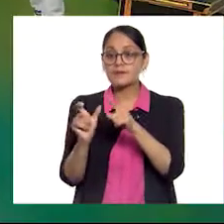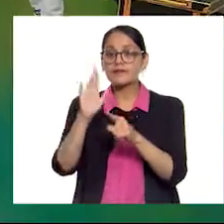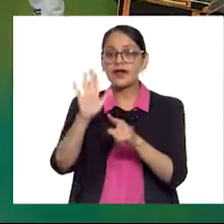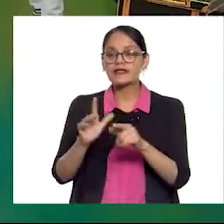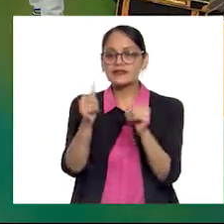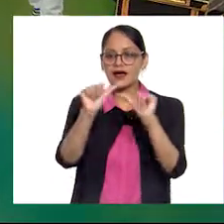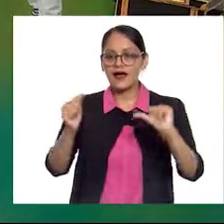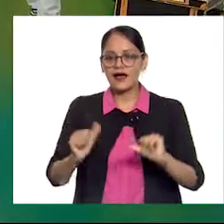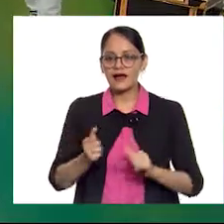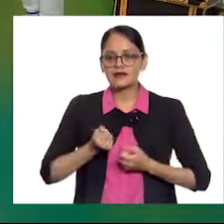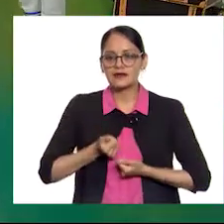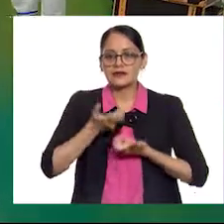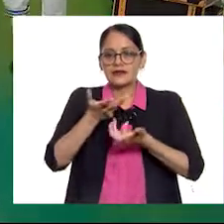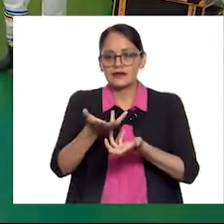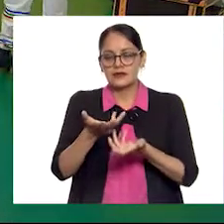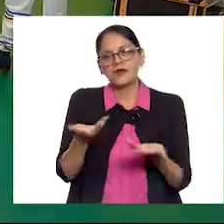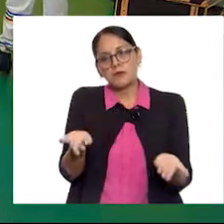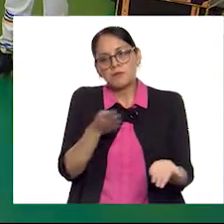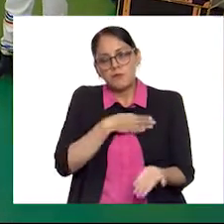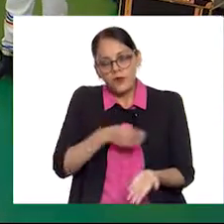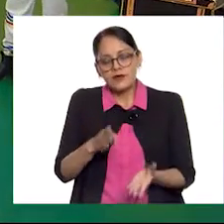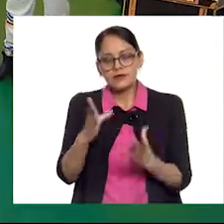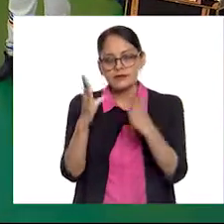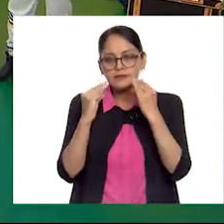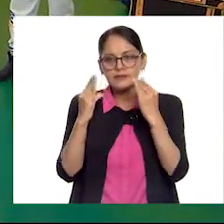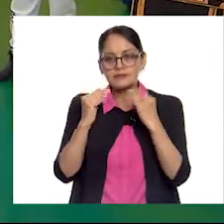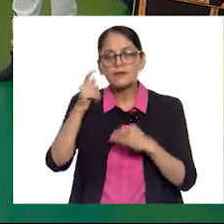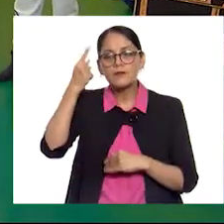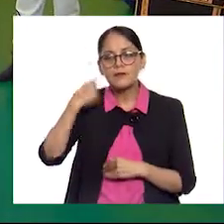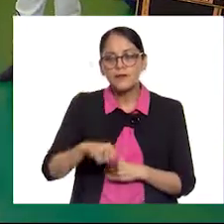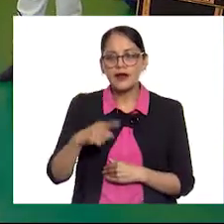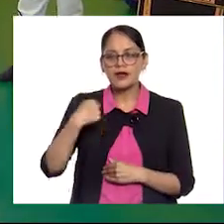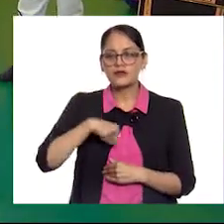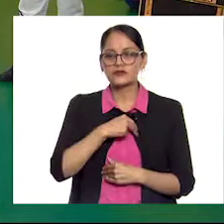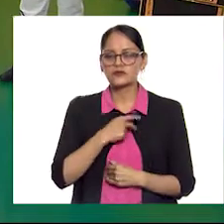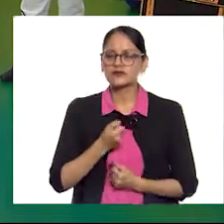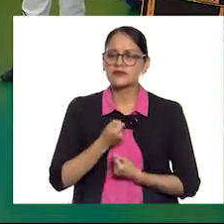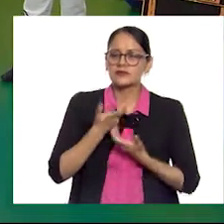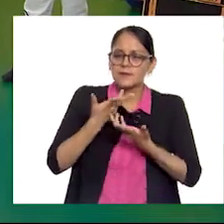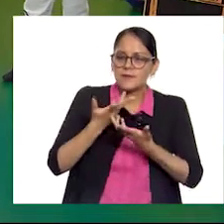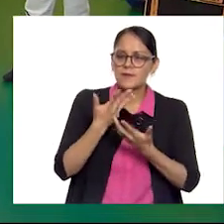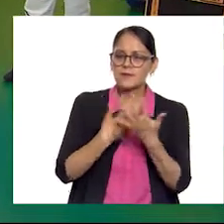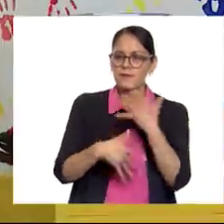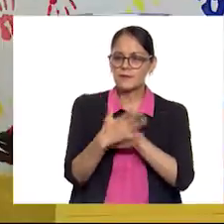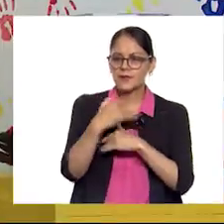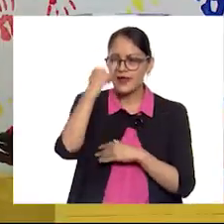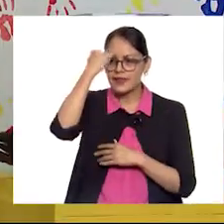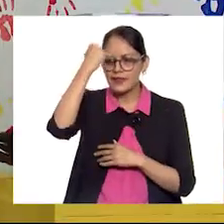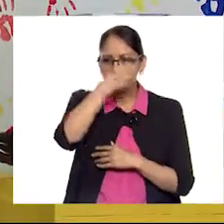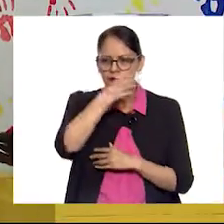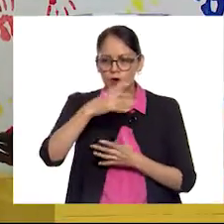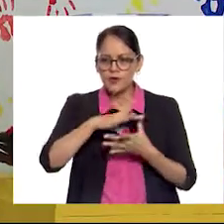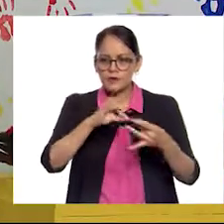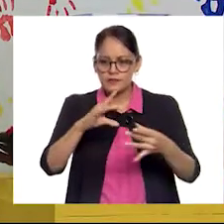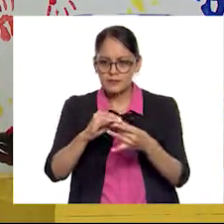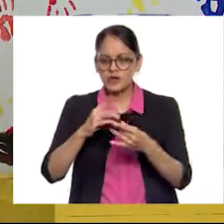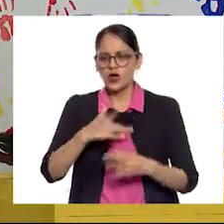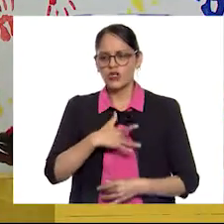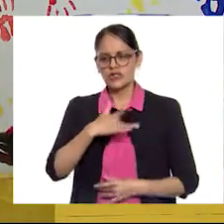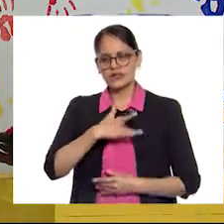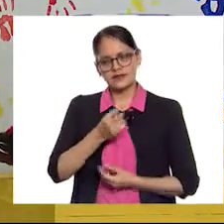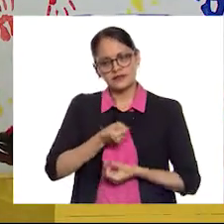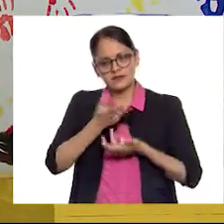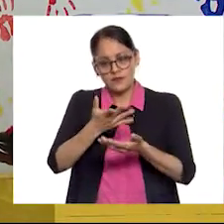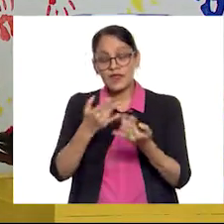expresión artística que, bueno, nos enseña para poder expresarnos, transmitir una idea, transmitir sentimientos y